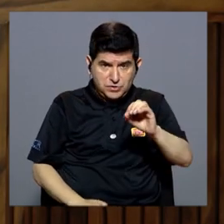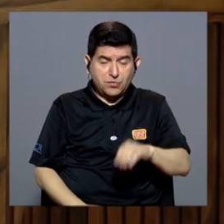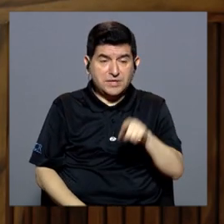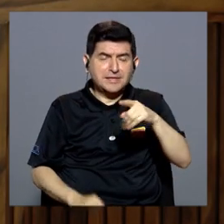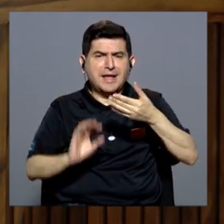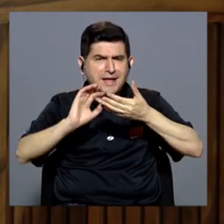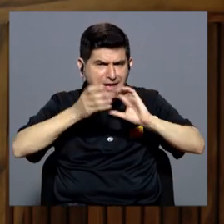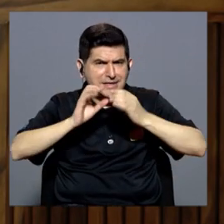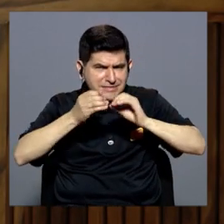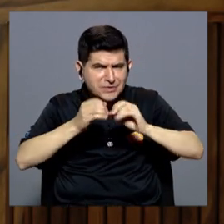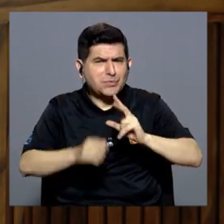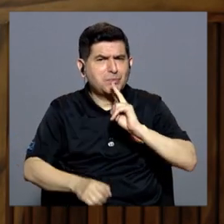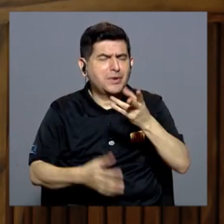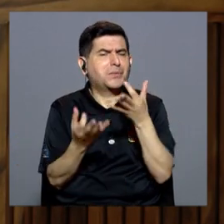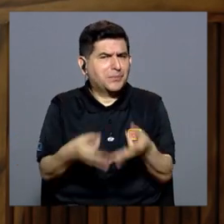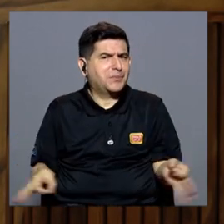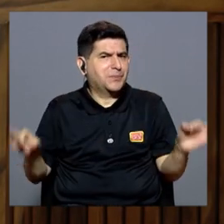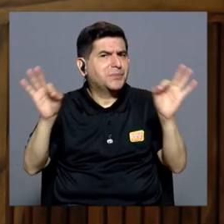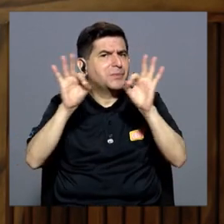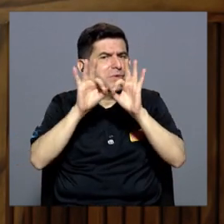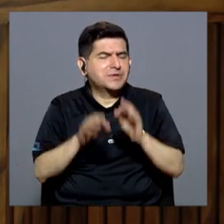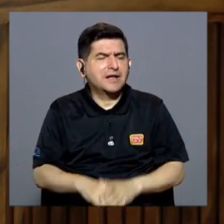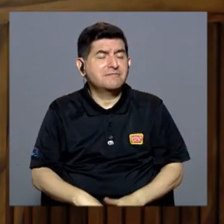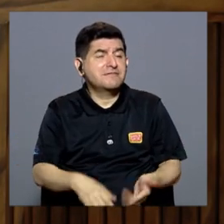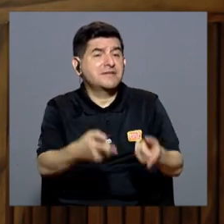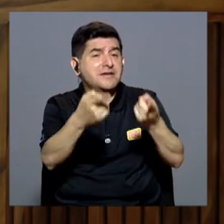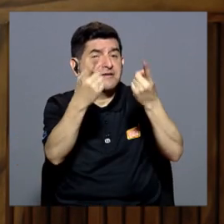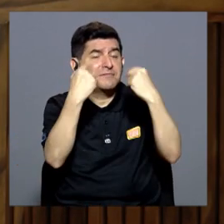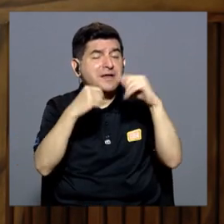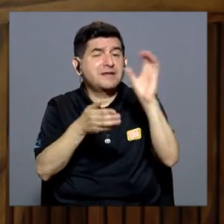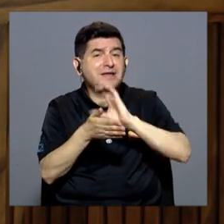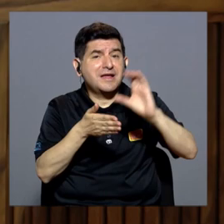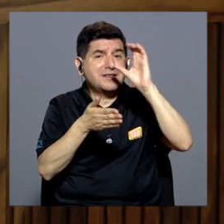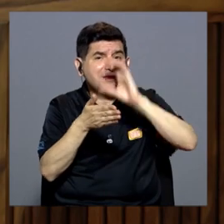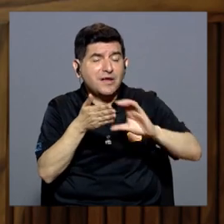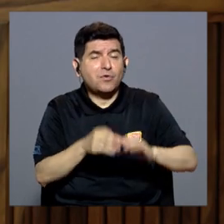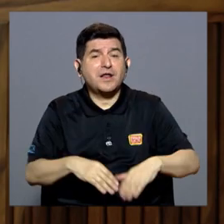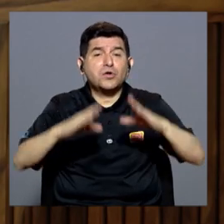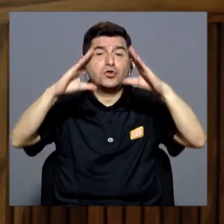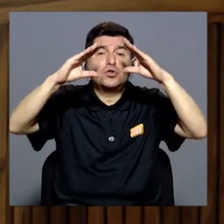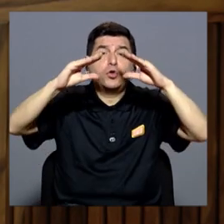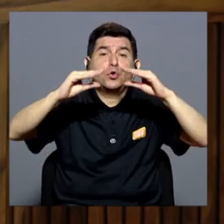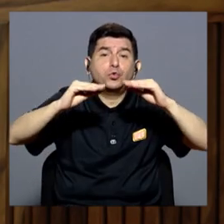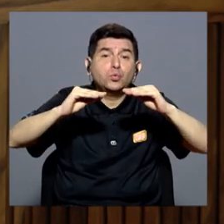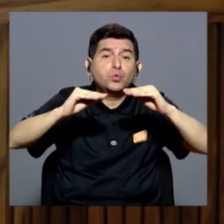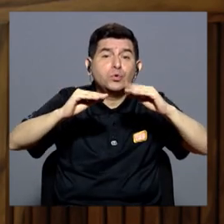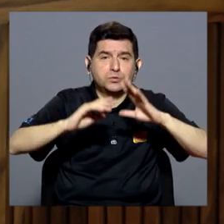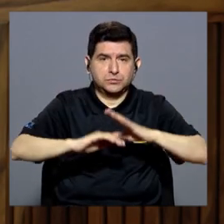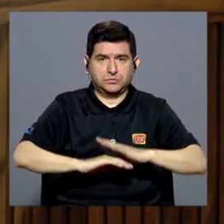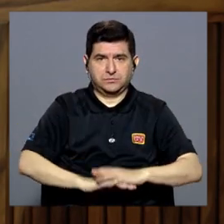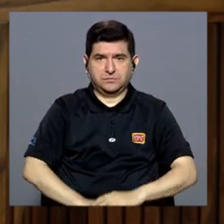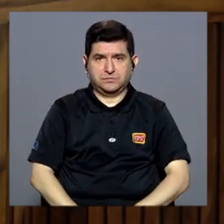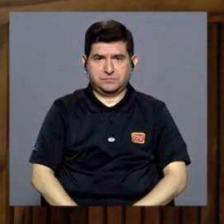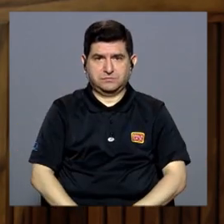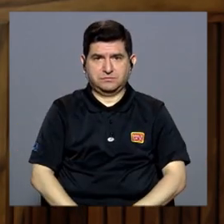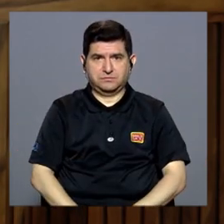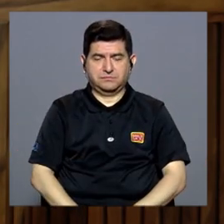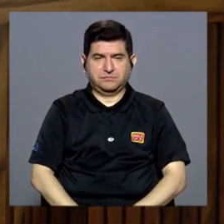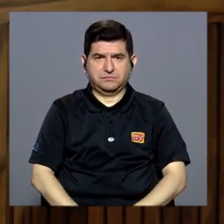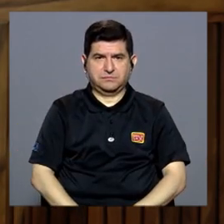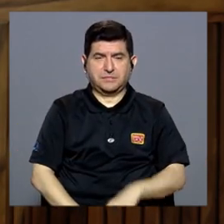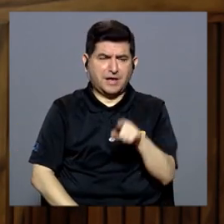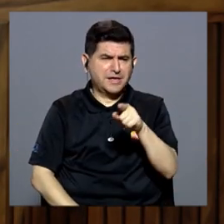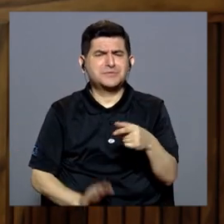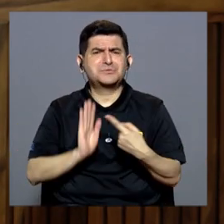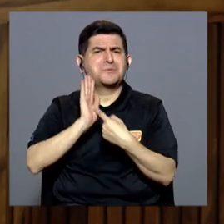un dato verdaderamente importante, proviene de colegios nocturnos. Entonces esto